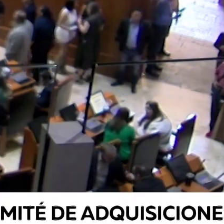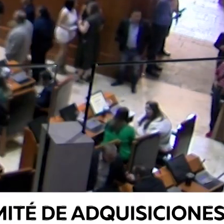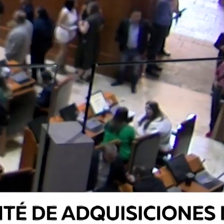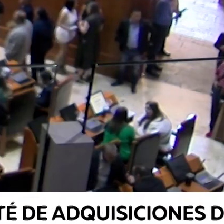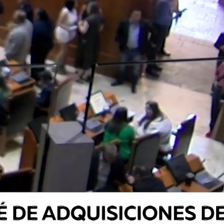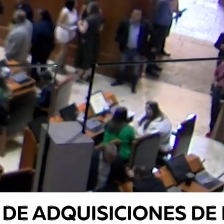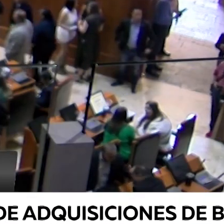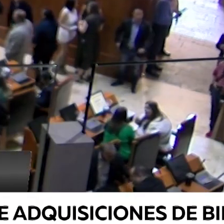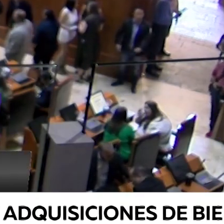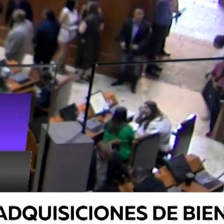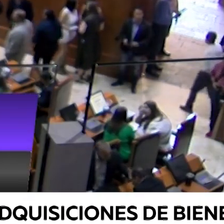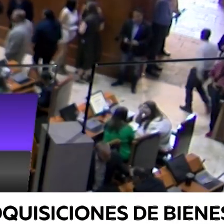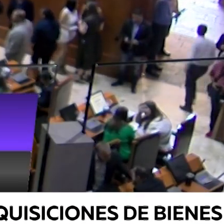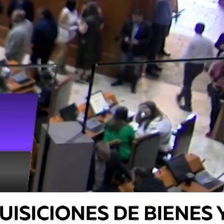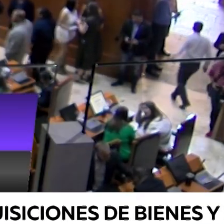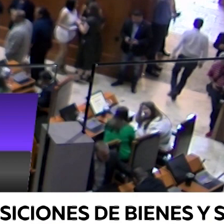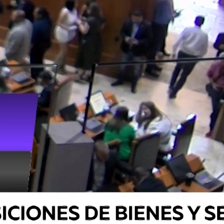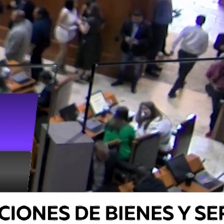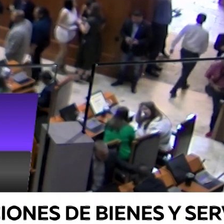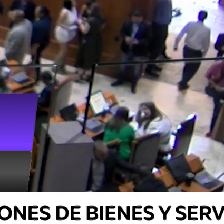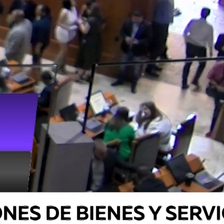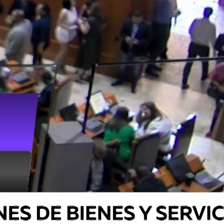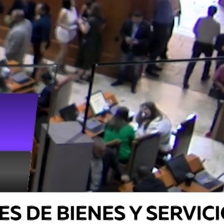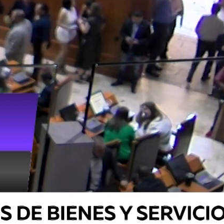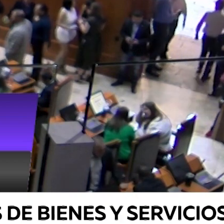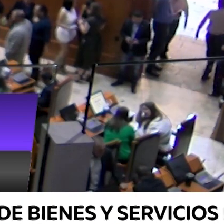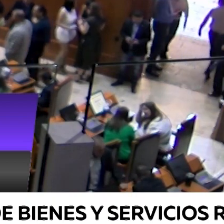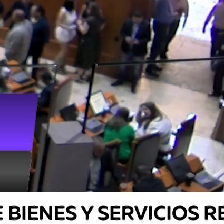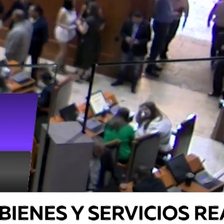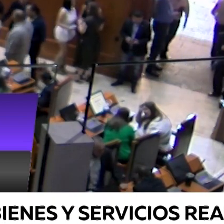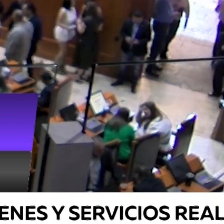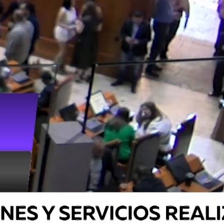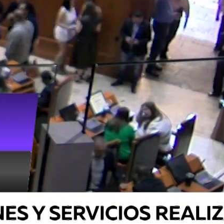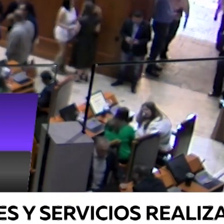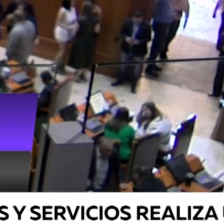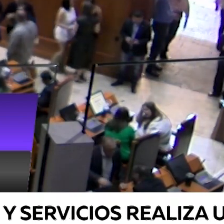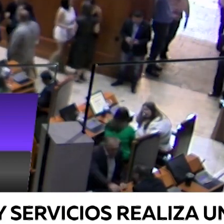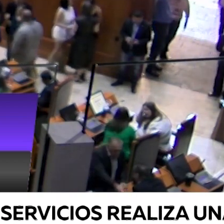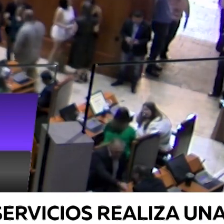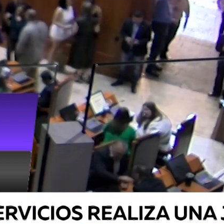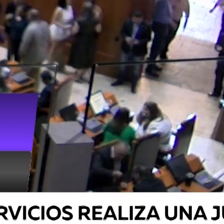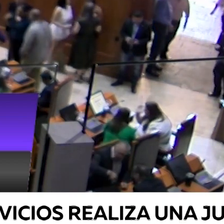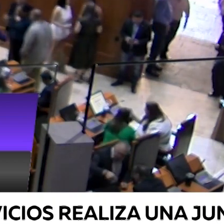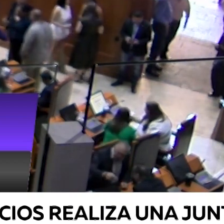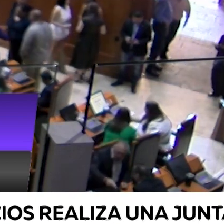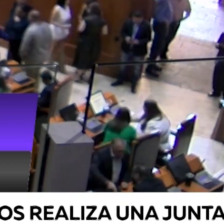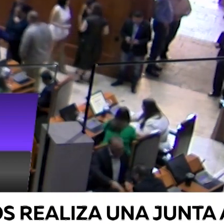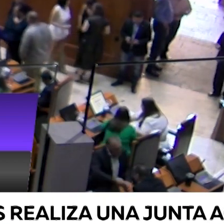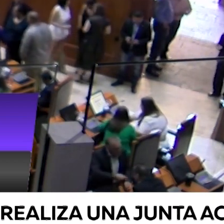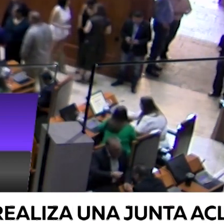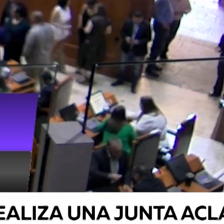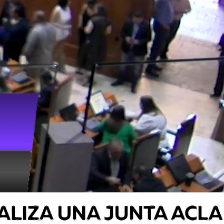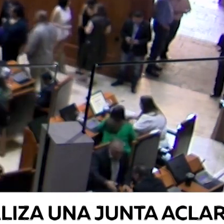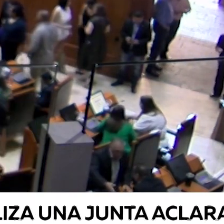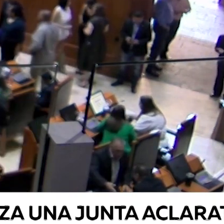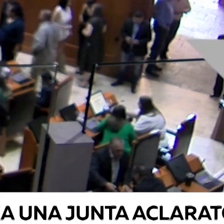Esta mañana, en sesión solemne del Poder Legislativo, el diputado Fernando Martínez Guerrero rindió su informe de actividades